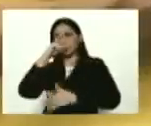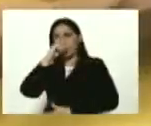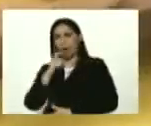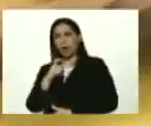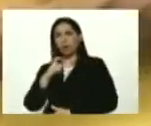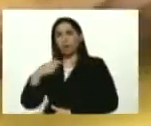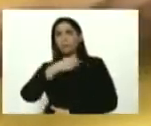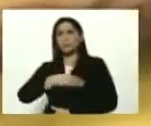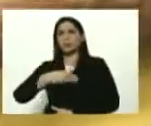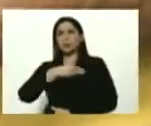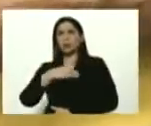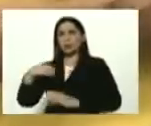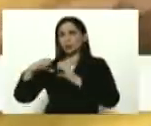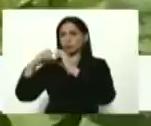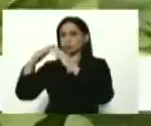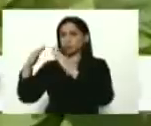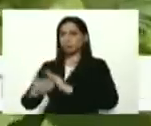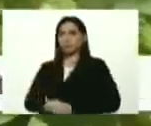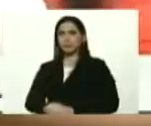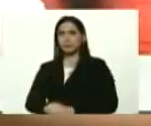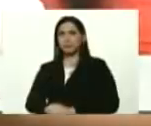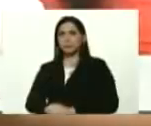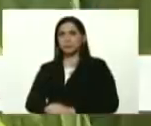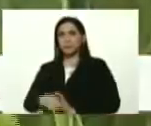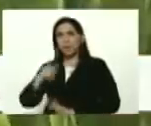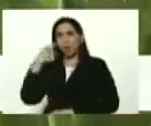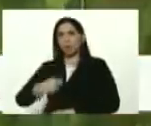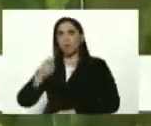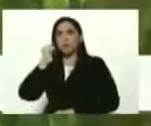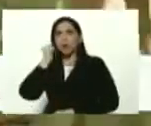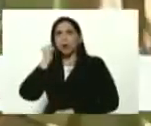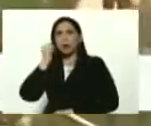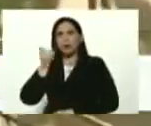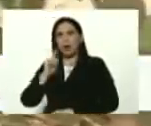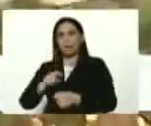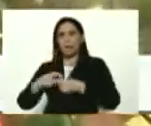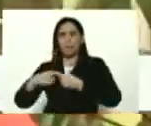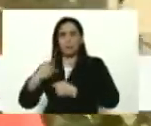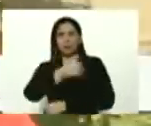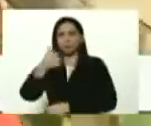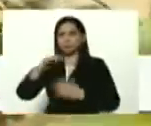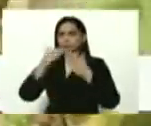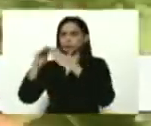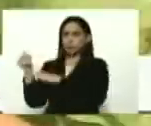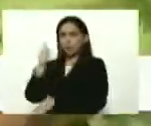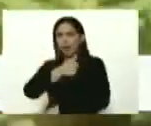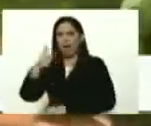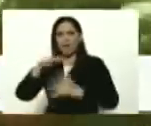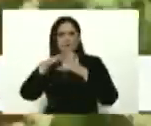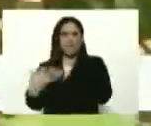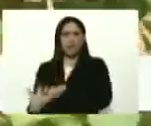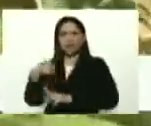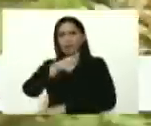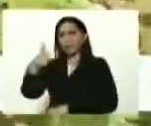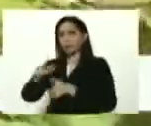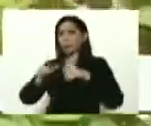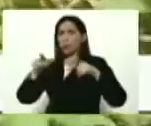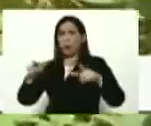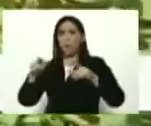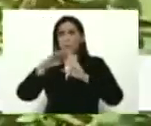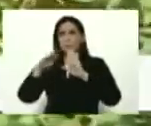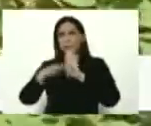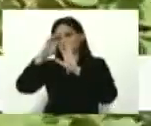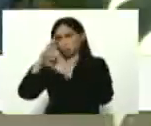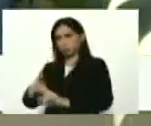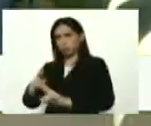de la misión Hogares de la Patria. Hombres y mujeres que están en cada comunidad, en cada barrio, en cada sector, cumpliendo